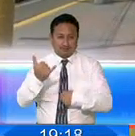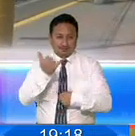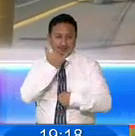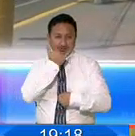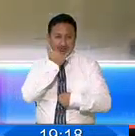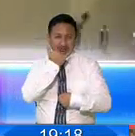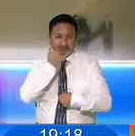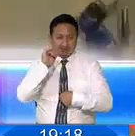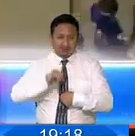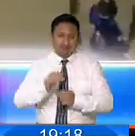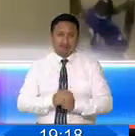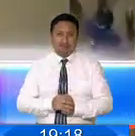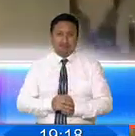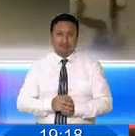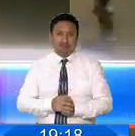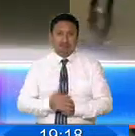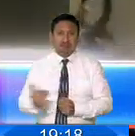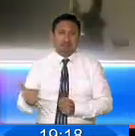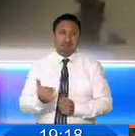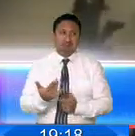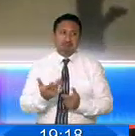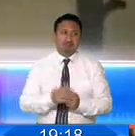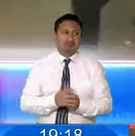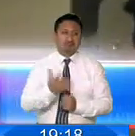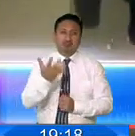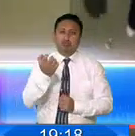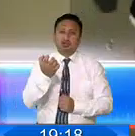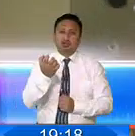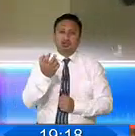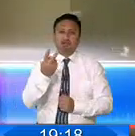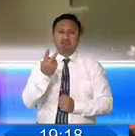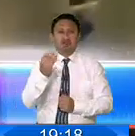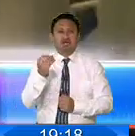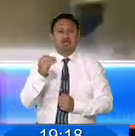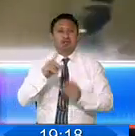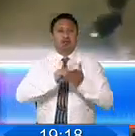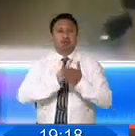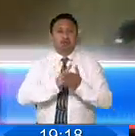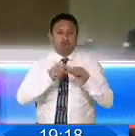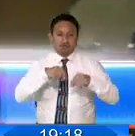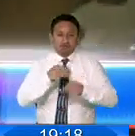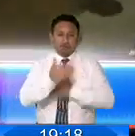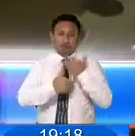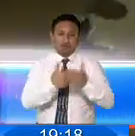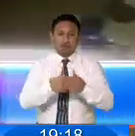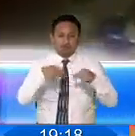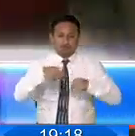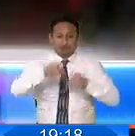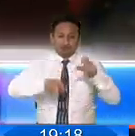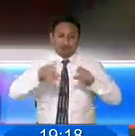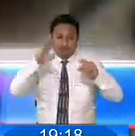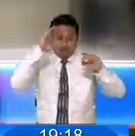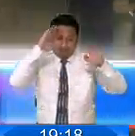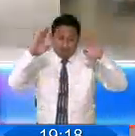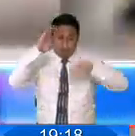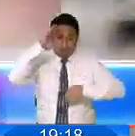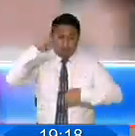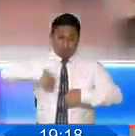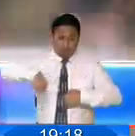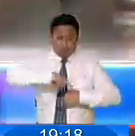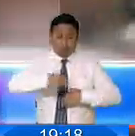Esto no duró más allá de 15 minutos, donde luego de esto se realizó un operativo por parte de la Policía